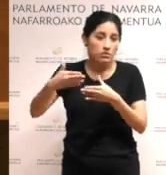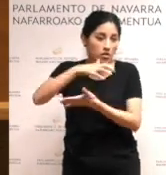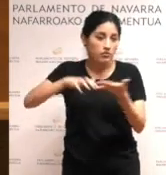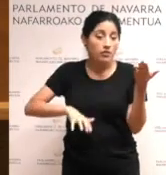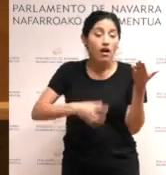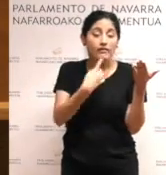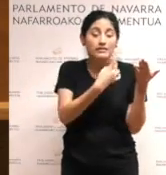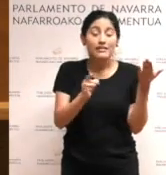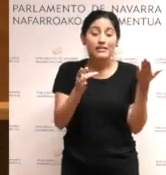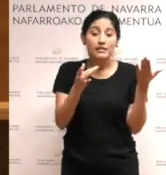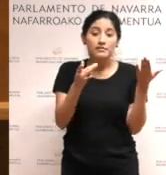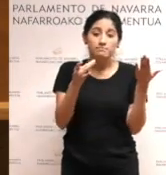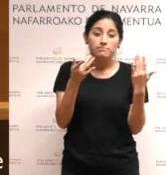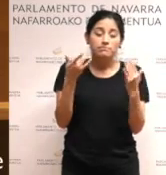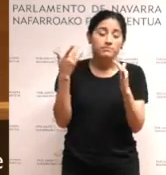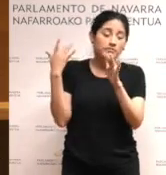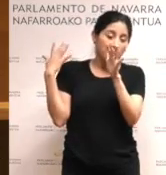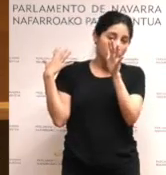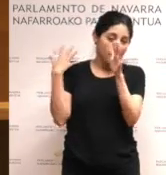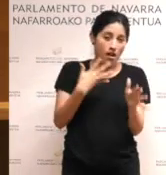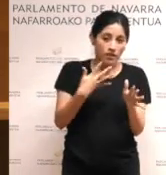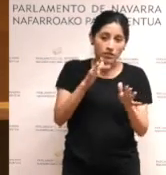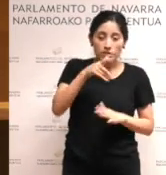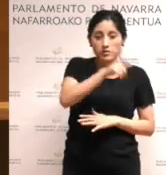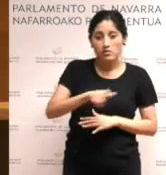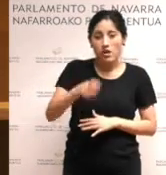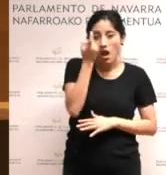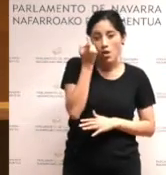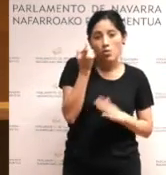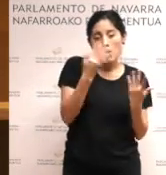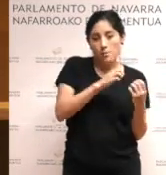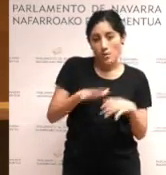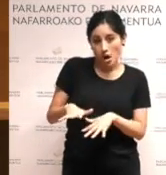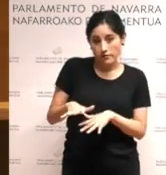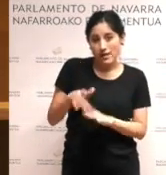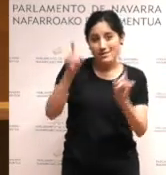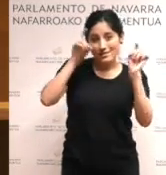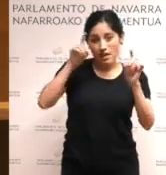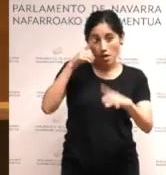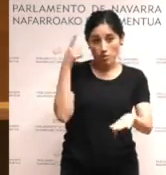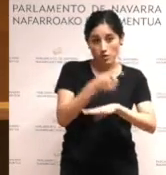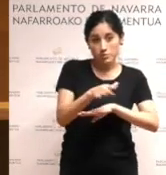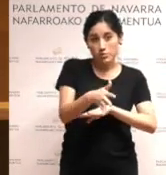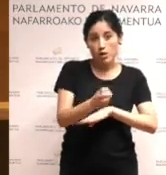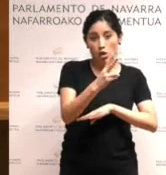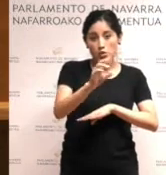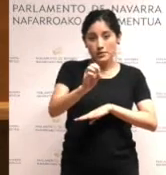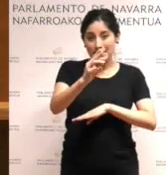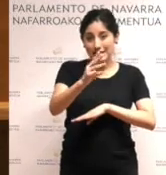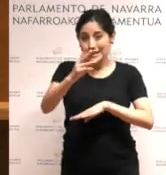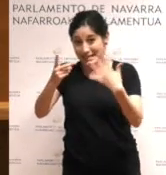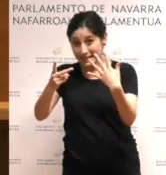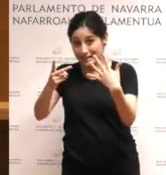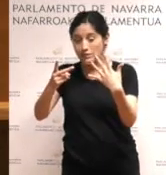en los últimos 10 años España ha perdido casi medio millón de alumnos en las enseñanzas obligatorias y que para 2037 perderá más